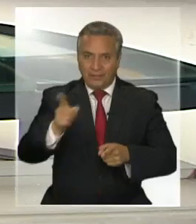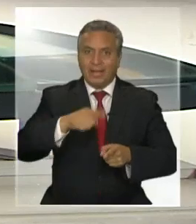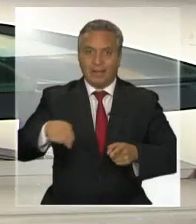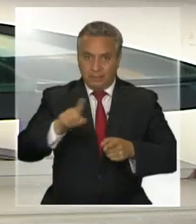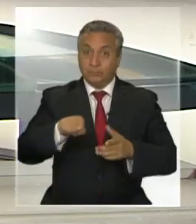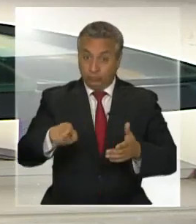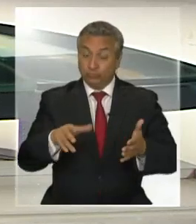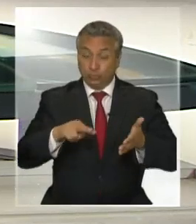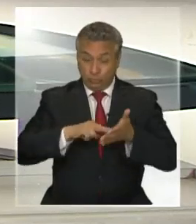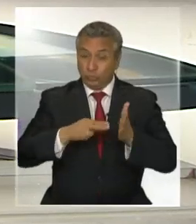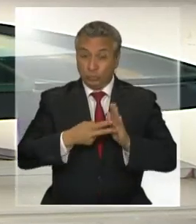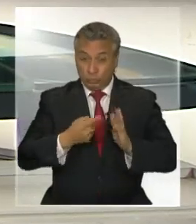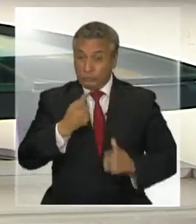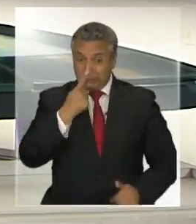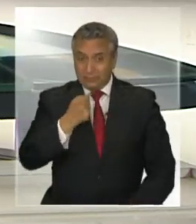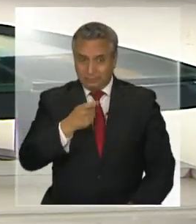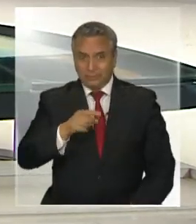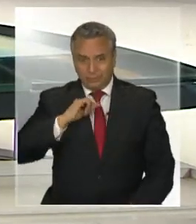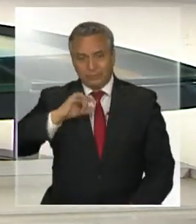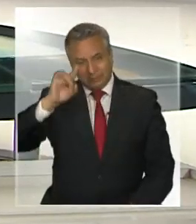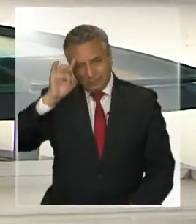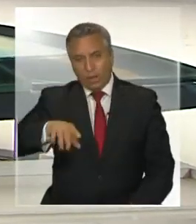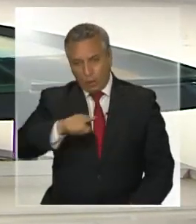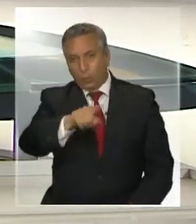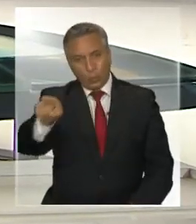serio muchas gracias